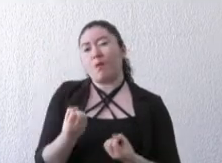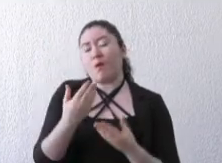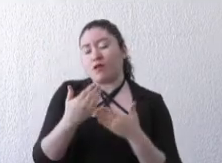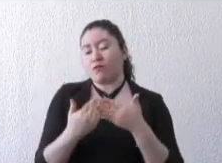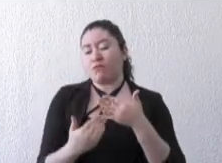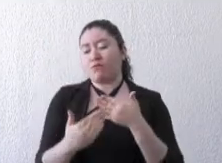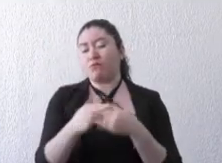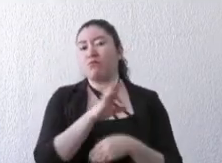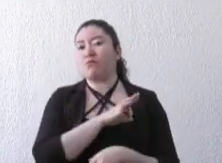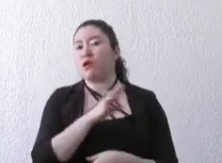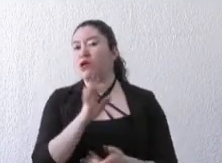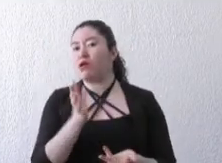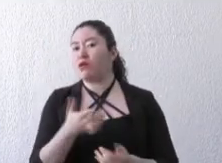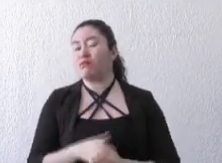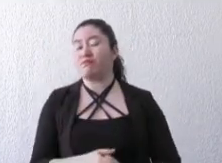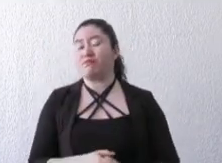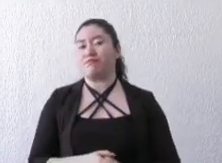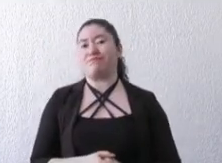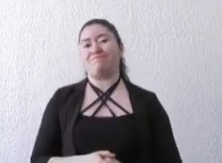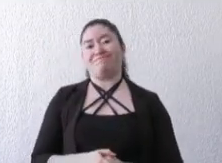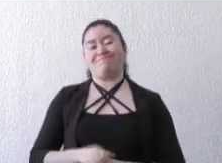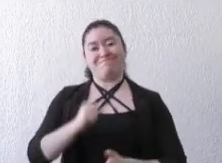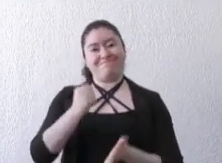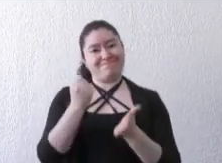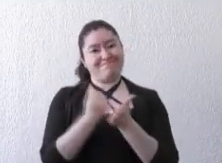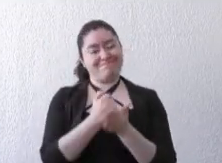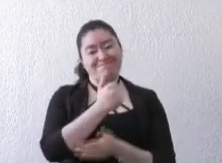favor. Cada vacuna es distinta. Por ejemplo, la